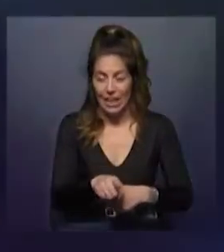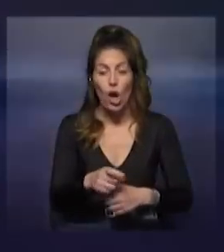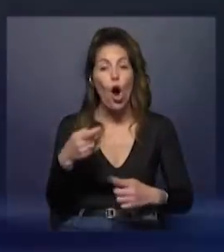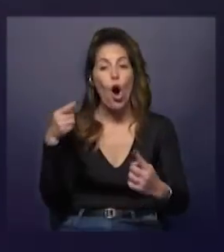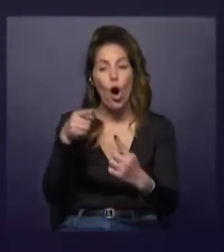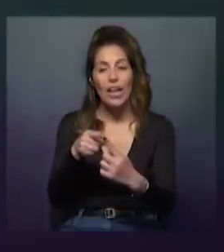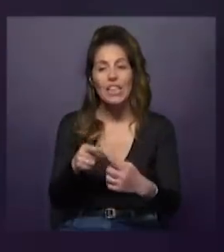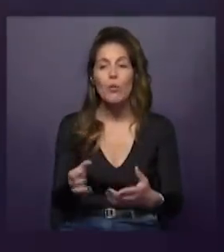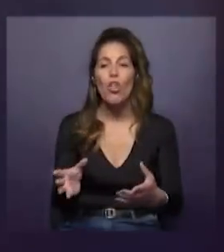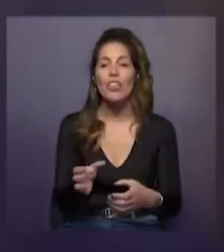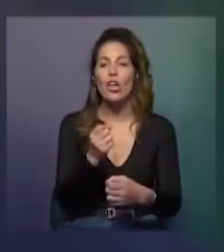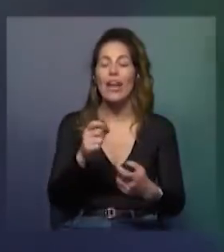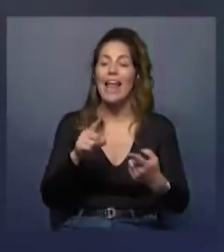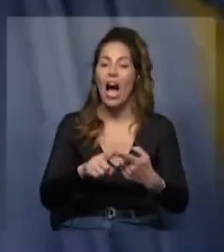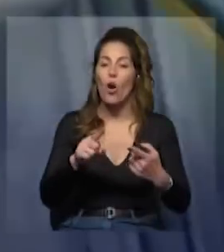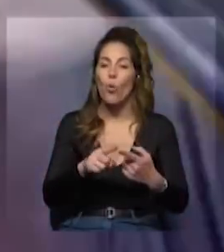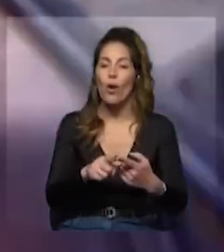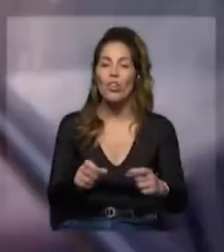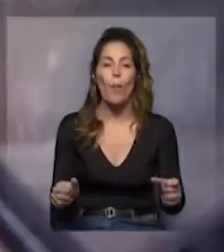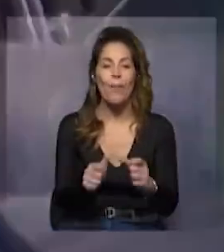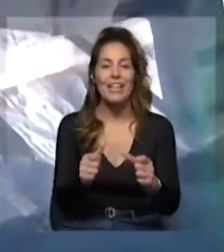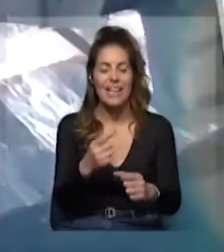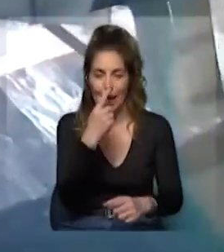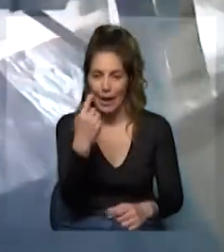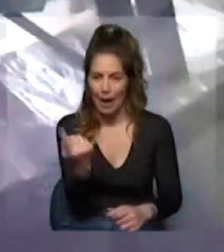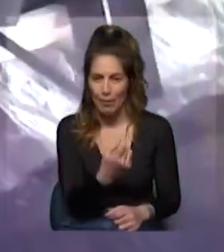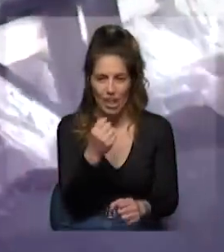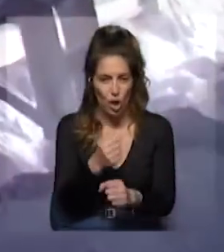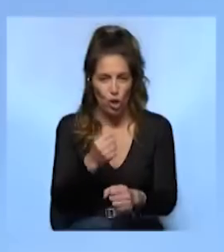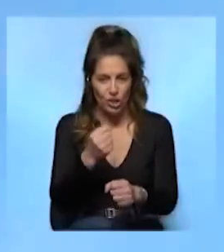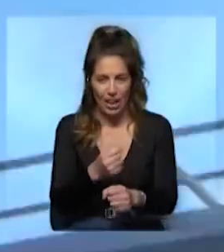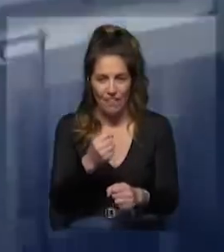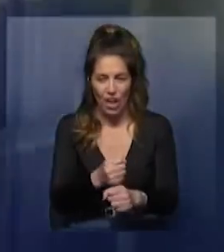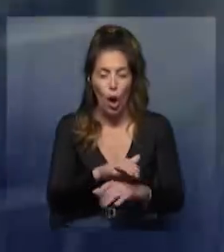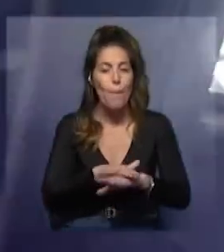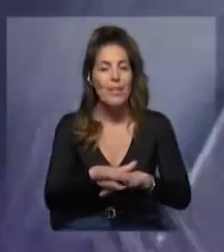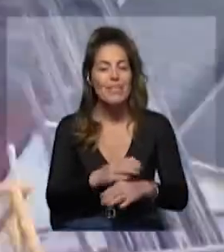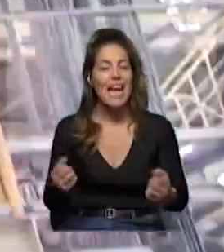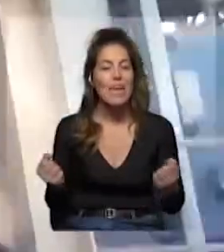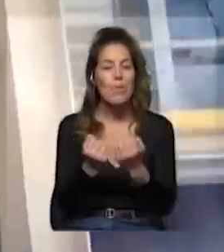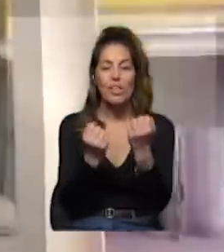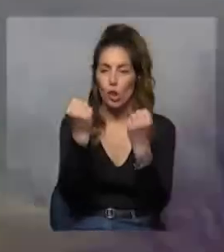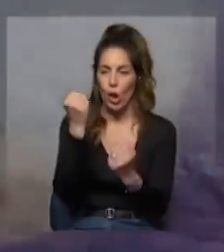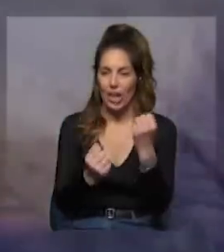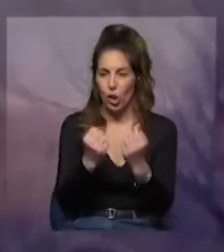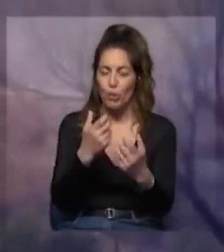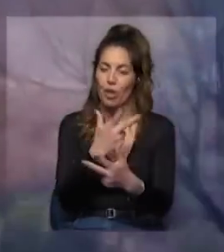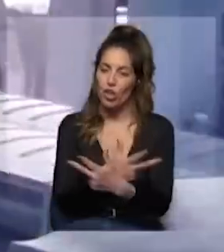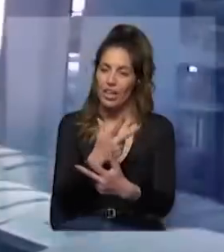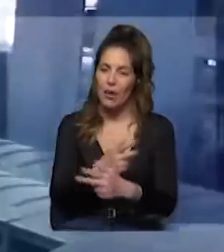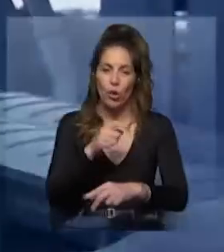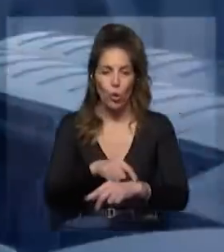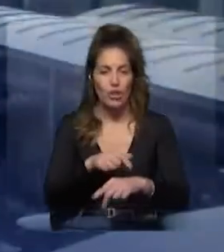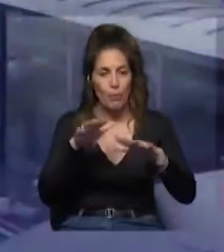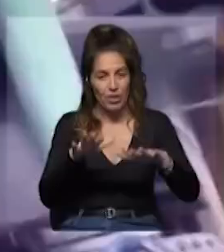objetivo de lograr un acuerdo para realizar rápidamente los trabajos y minimizar el impacto económico de ancap con los tiempos